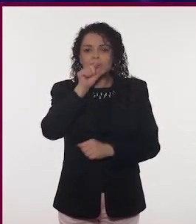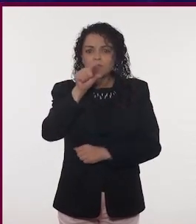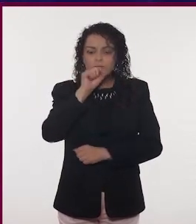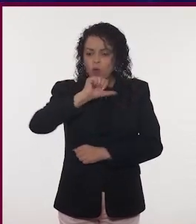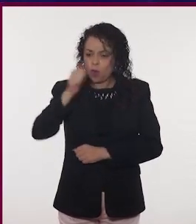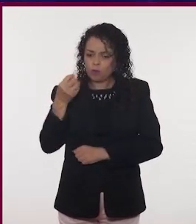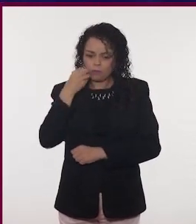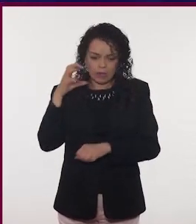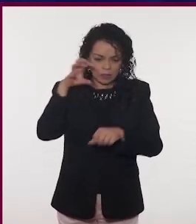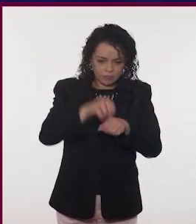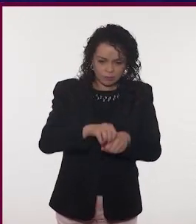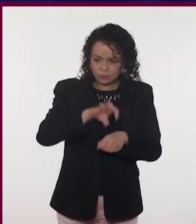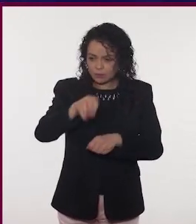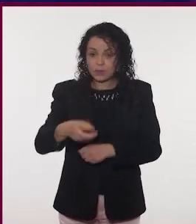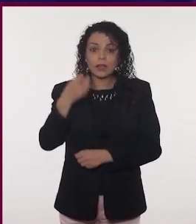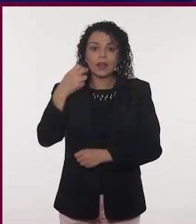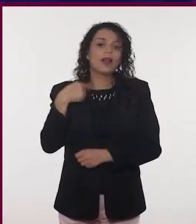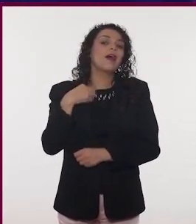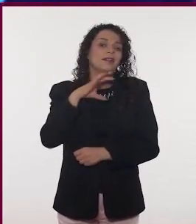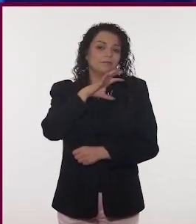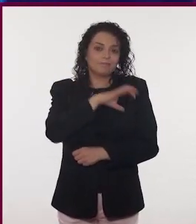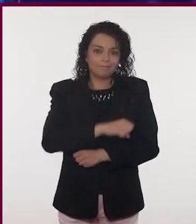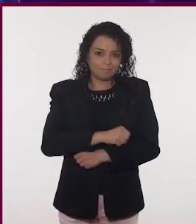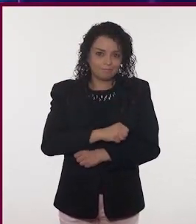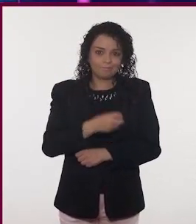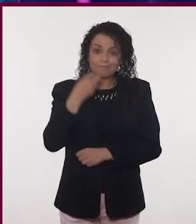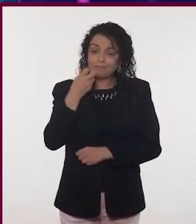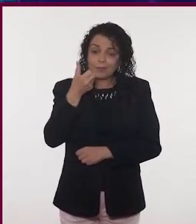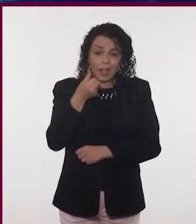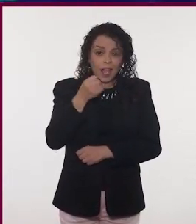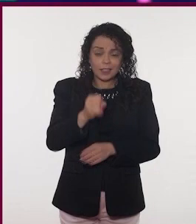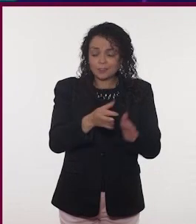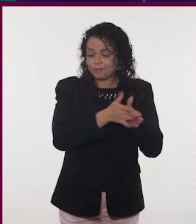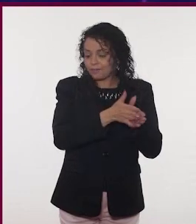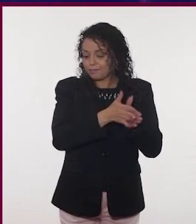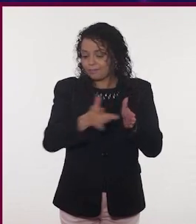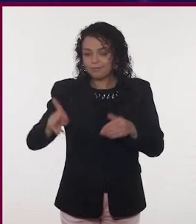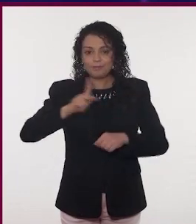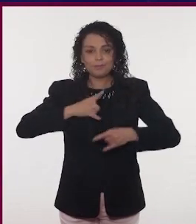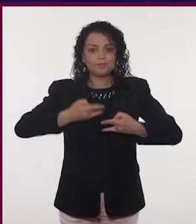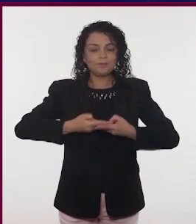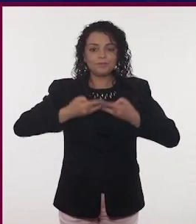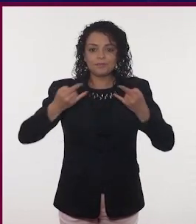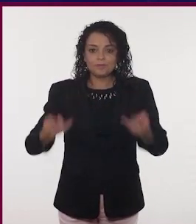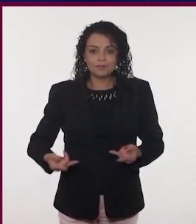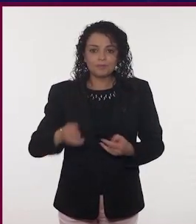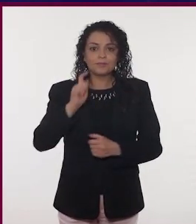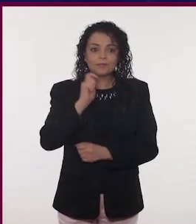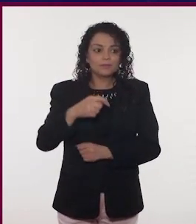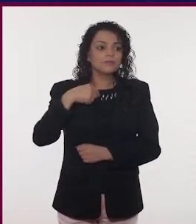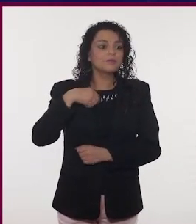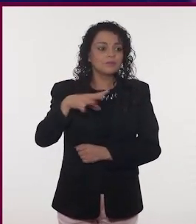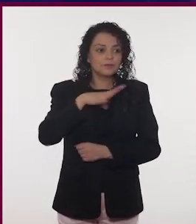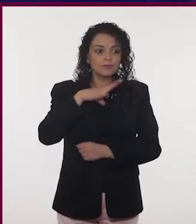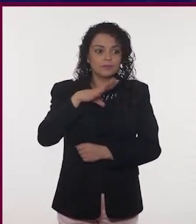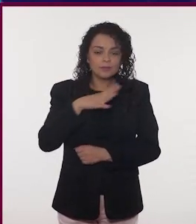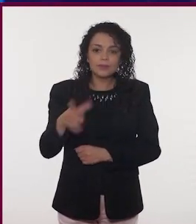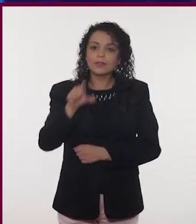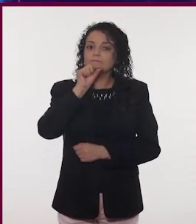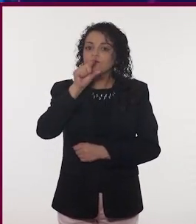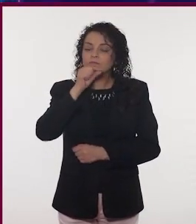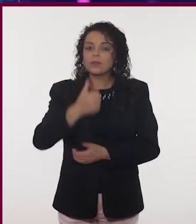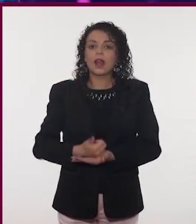empezaron a gustarme mucho las aves rapaces. Y así empezó todo, toda esta historia de tener aves rapaces,